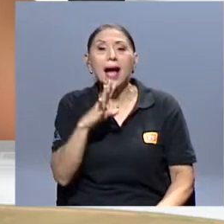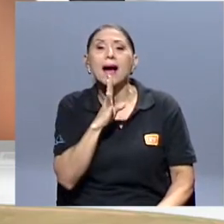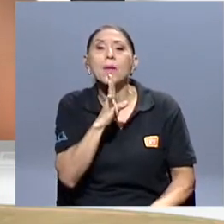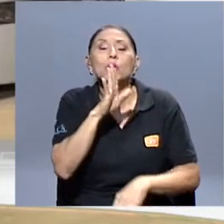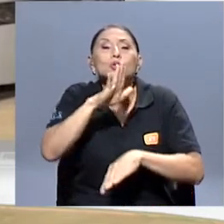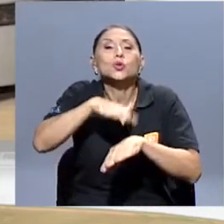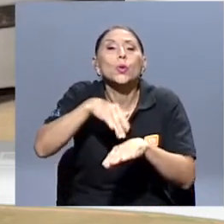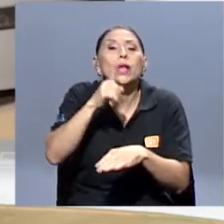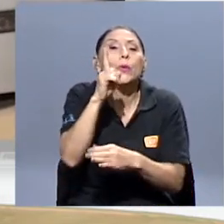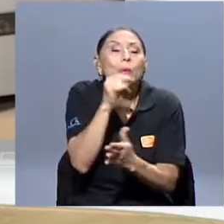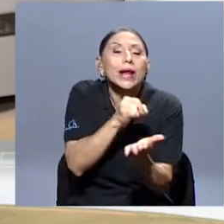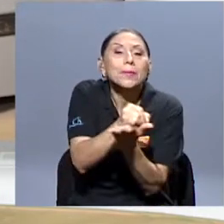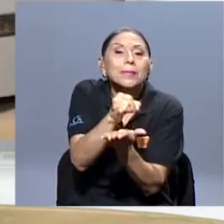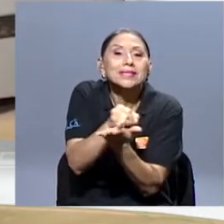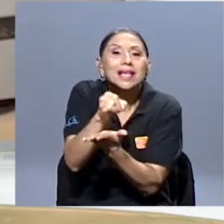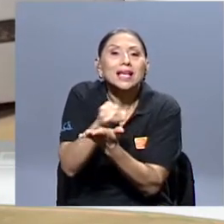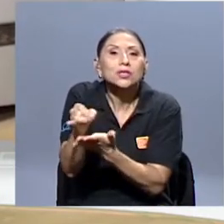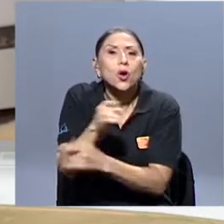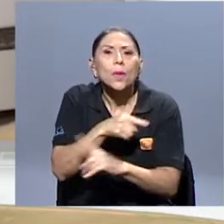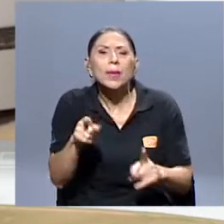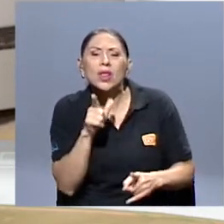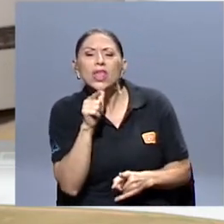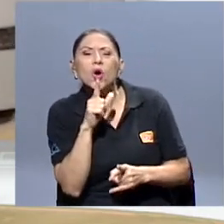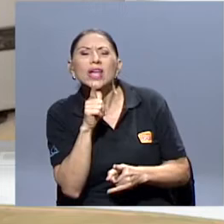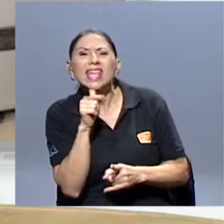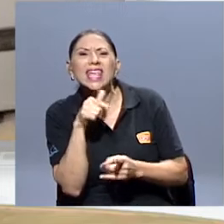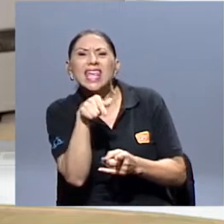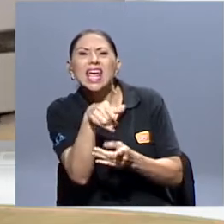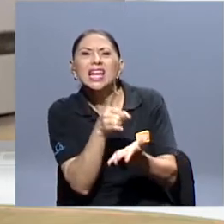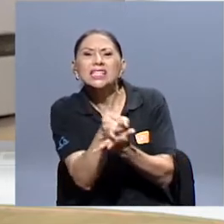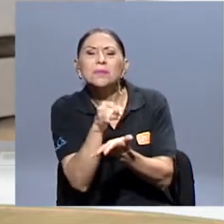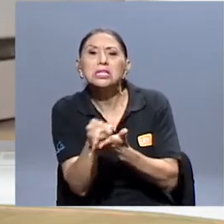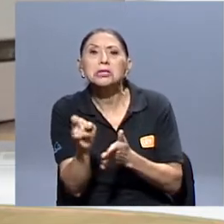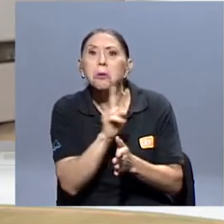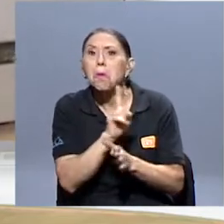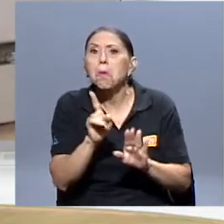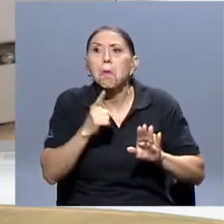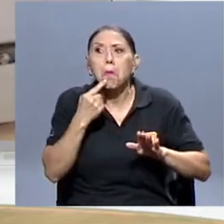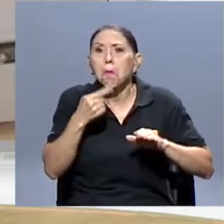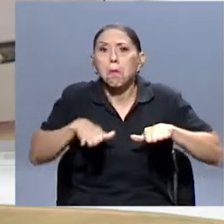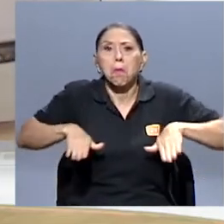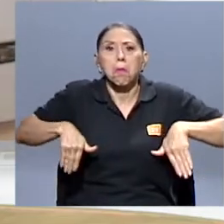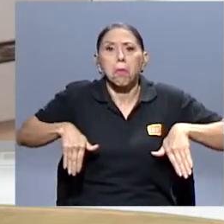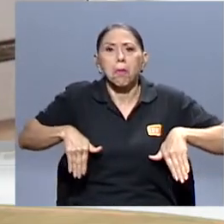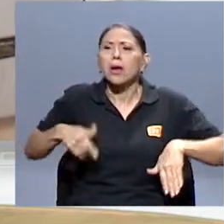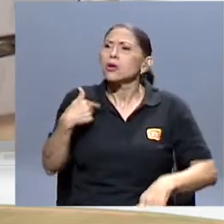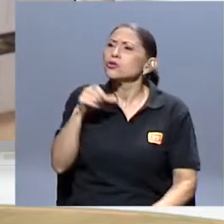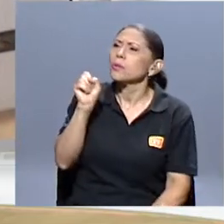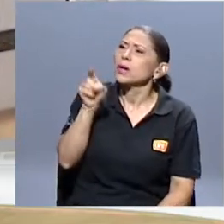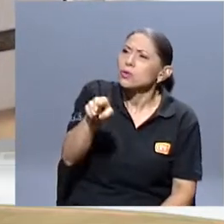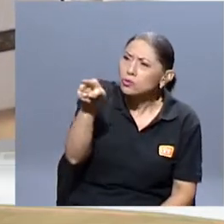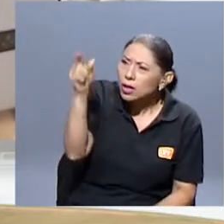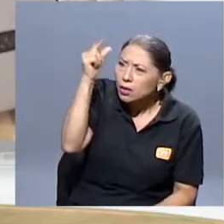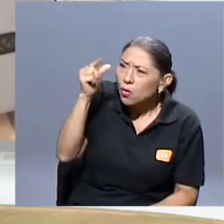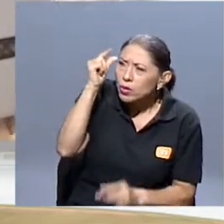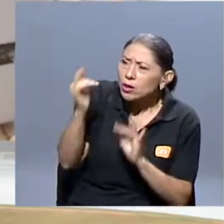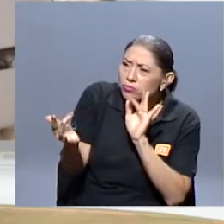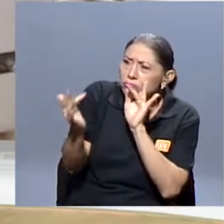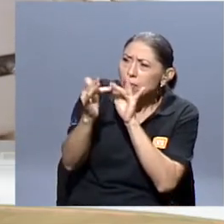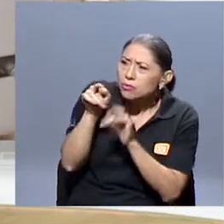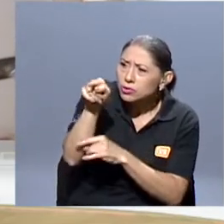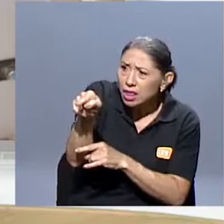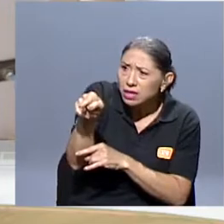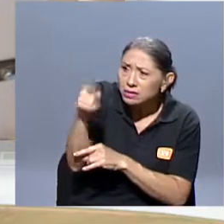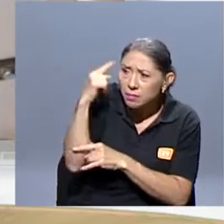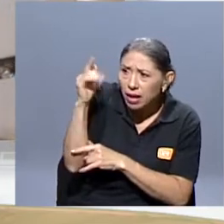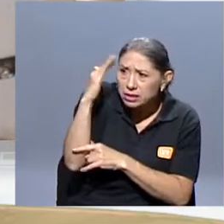pero no dijo de quiénes. El gobierno se ha acercado de algún modo a ustedes para poder tener esas proyecciones que son tan valiosas en este